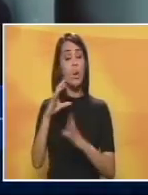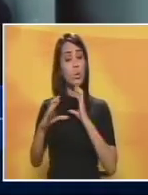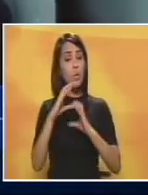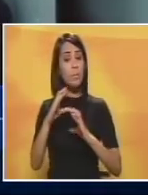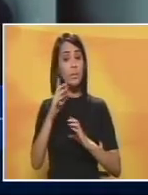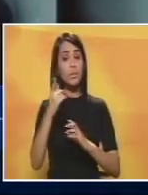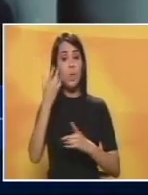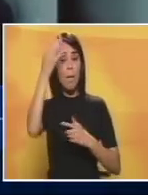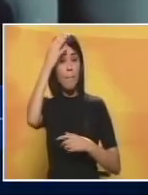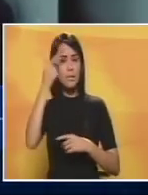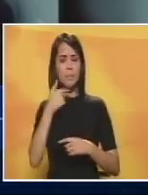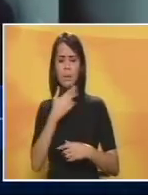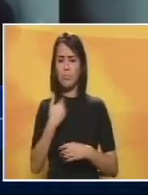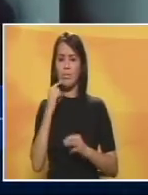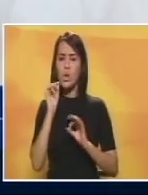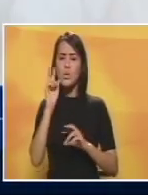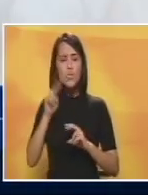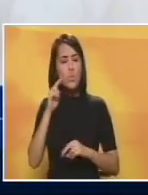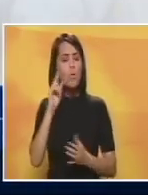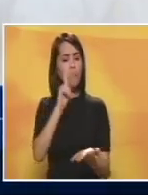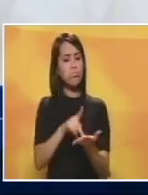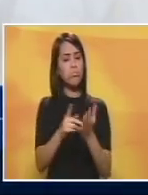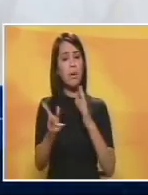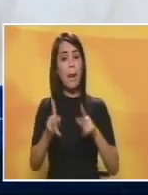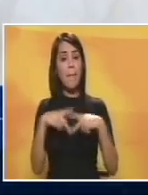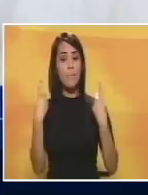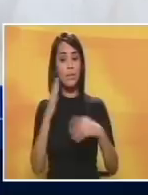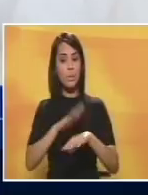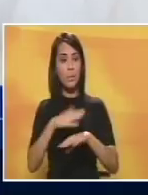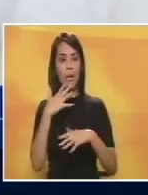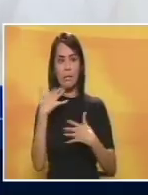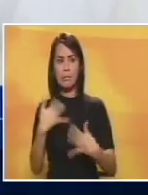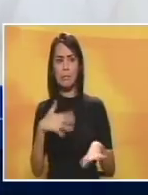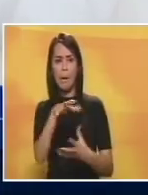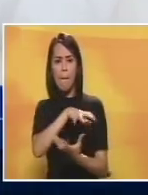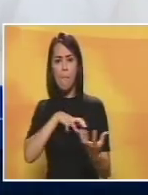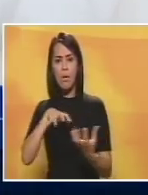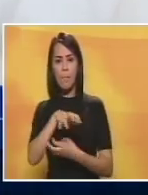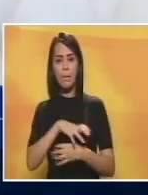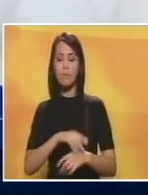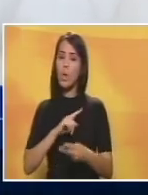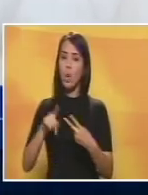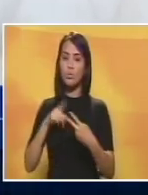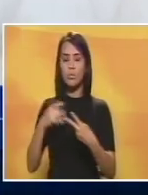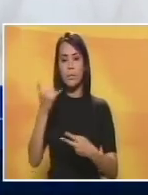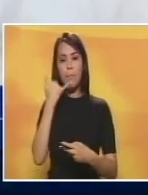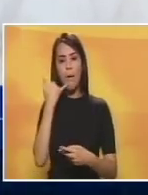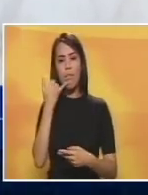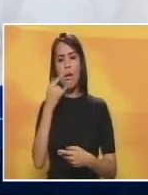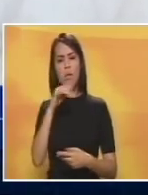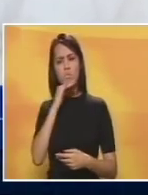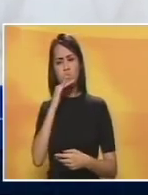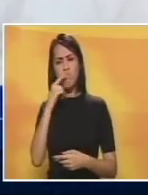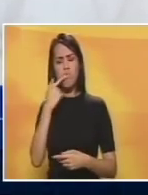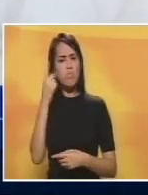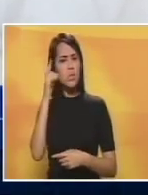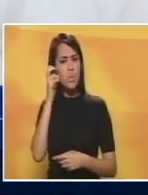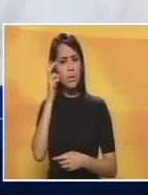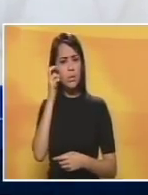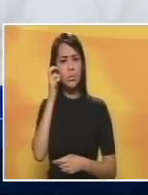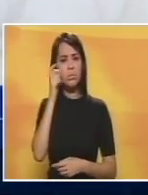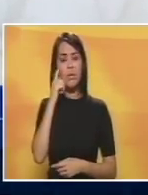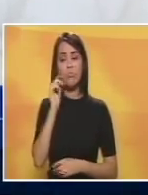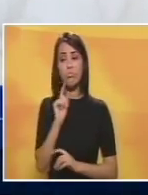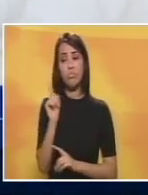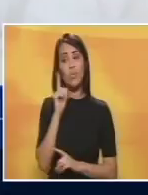príncipe le dijo que nunca debería ir a la prensa porque se lo comerían vivo. En la siguiente llamada, Harry, molesto, le aseguró que si lo hubiese escuchado,